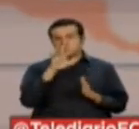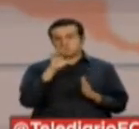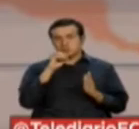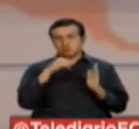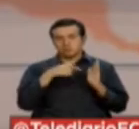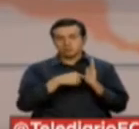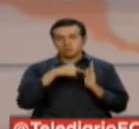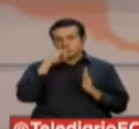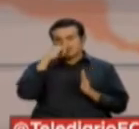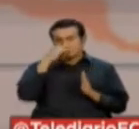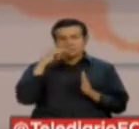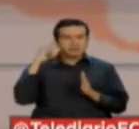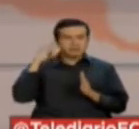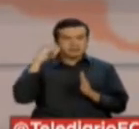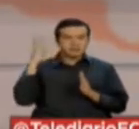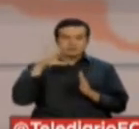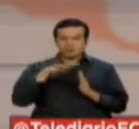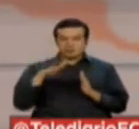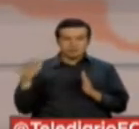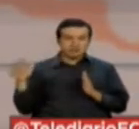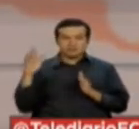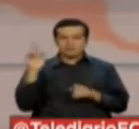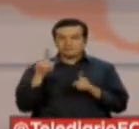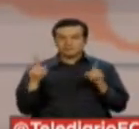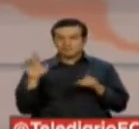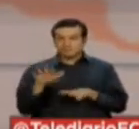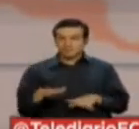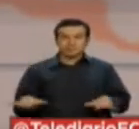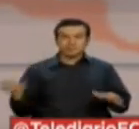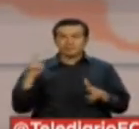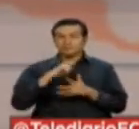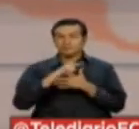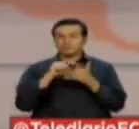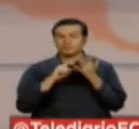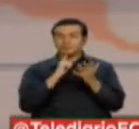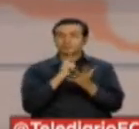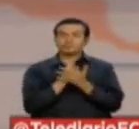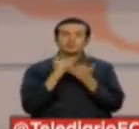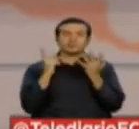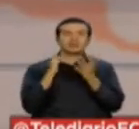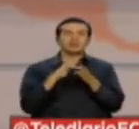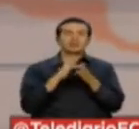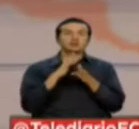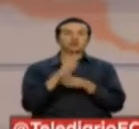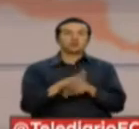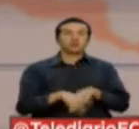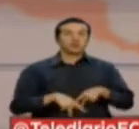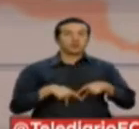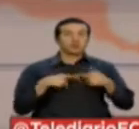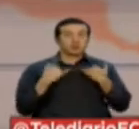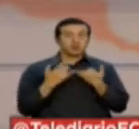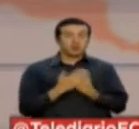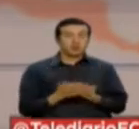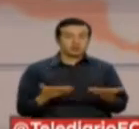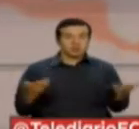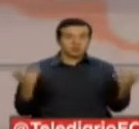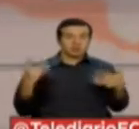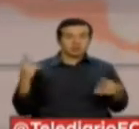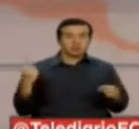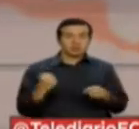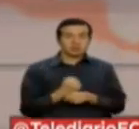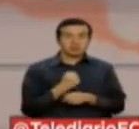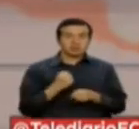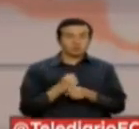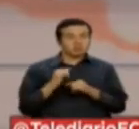350.000 niños aproximadamente, que son aquellos que eventualmente están en riesgo, ¿no? Porque en este momento estamos trabajando